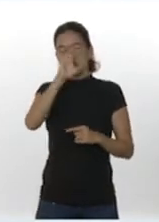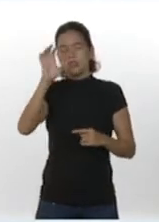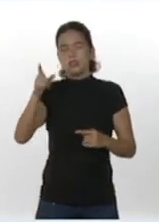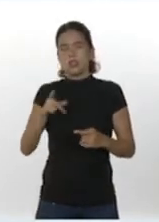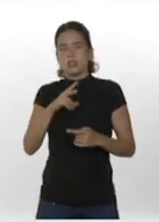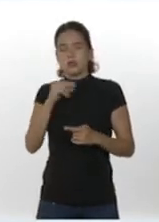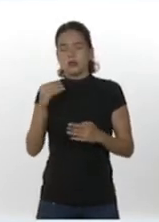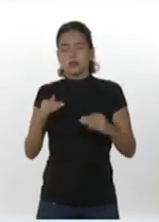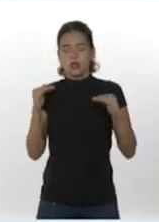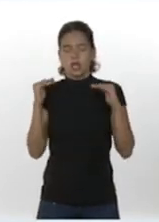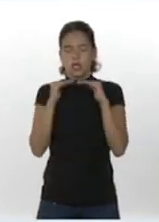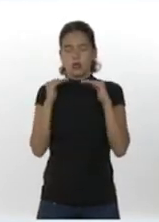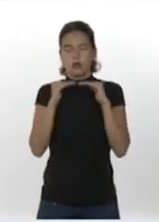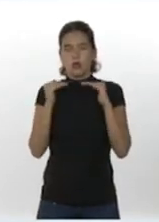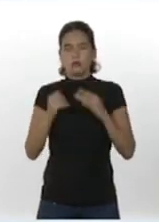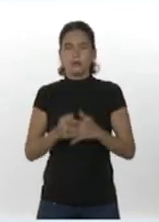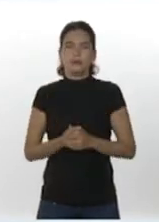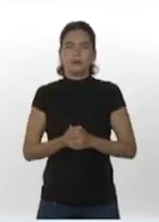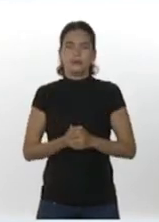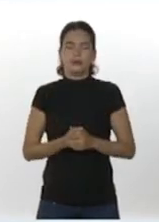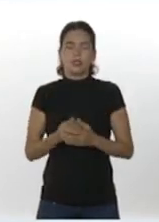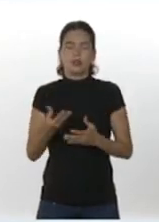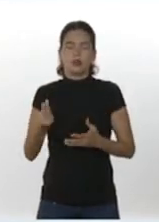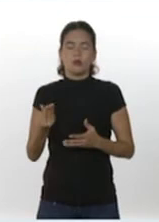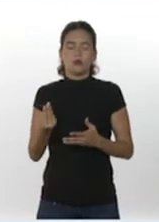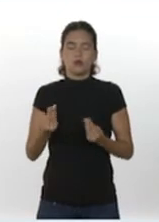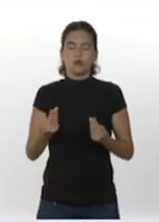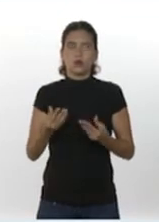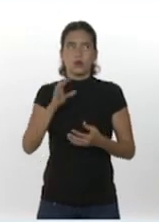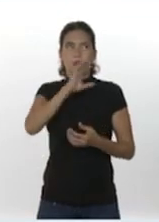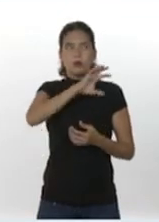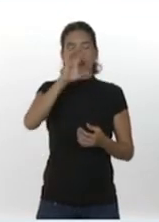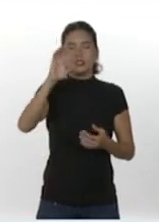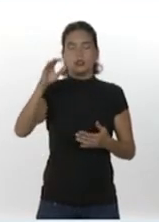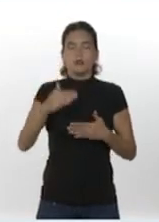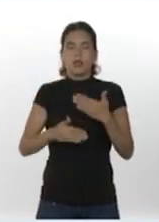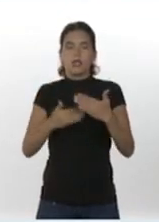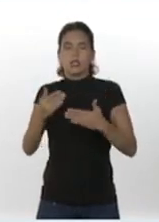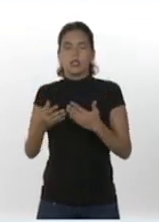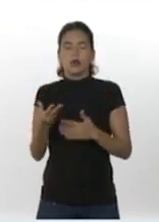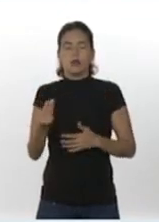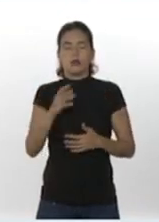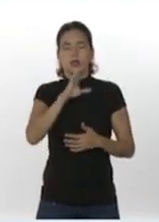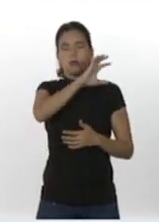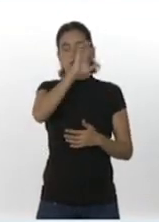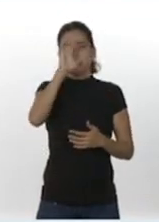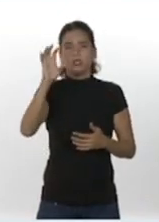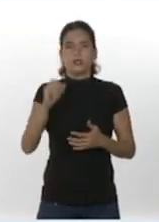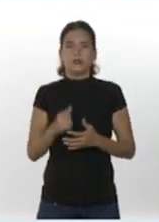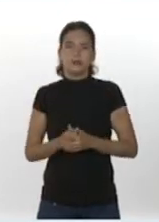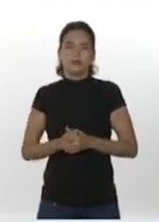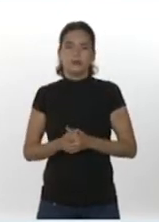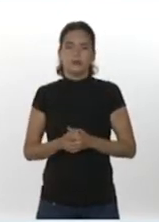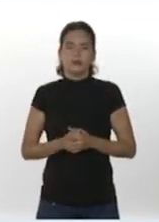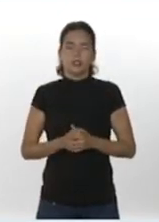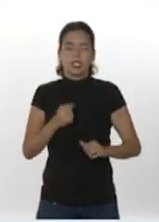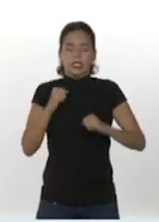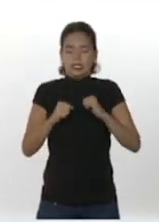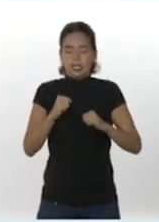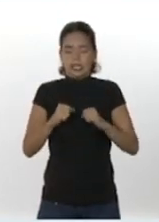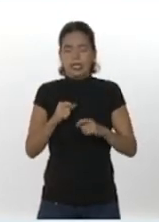puesto a la par con muchos países, y hemos adelantado a muchos países precisamente en esta carrera